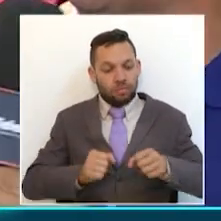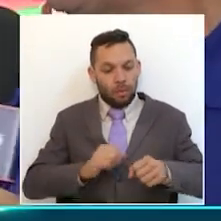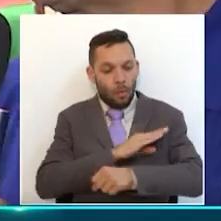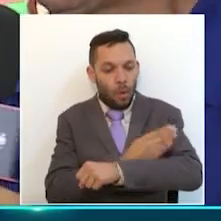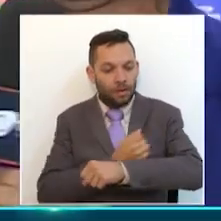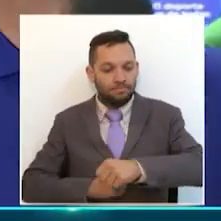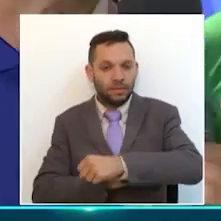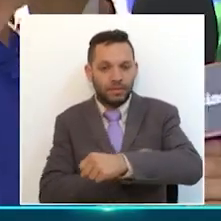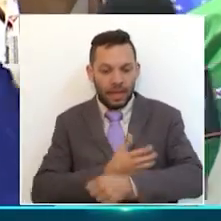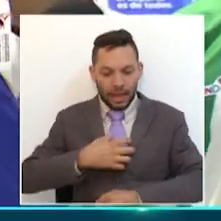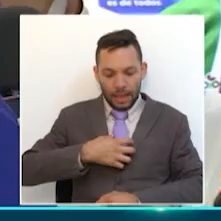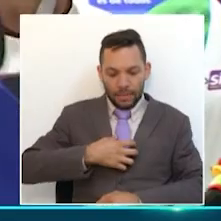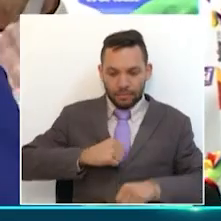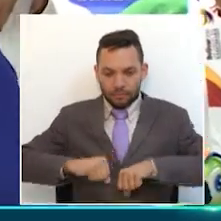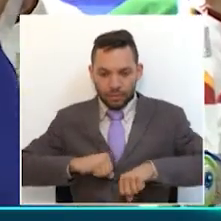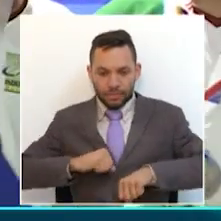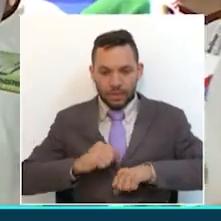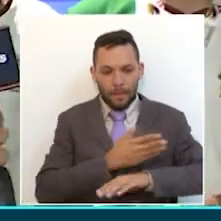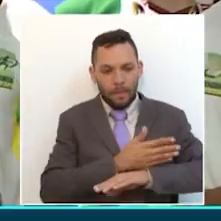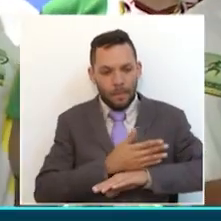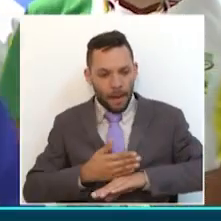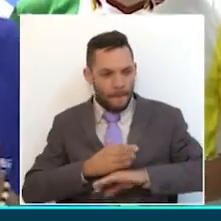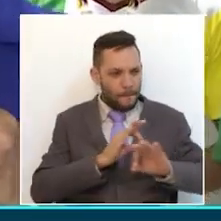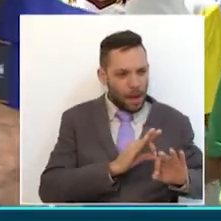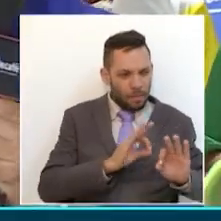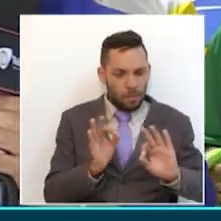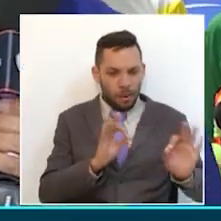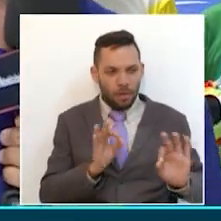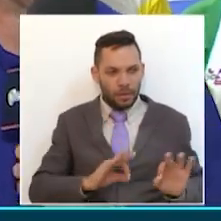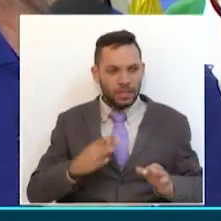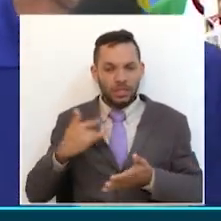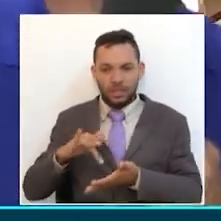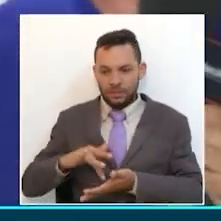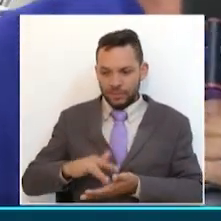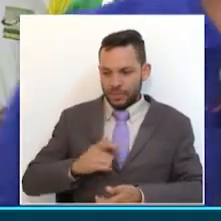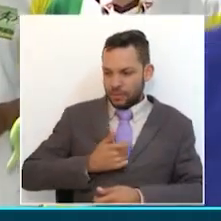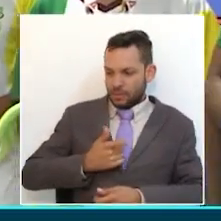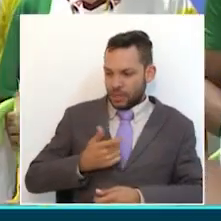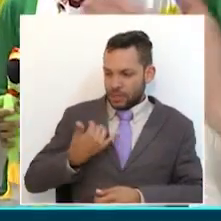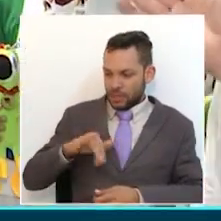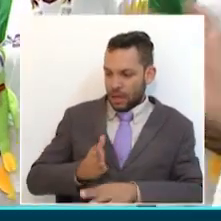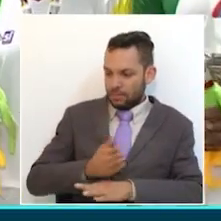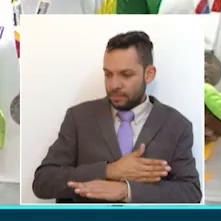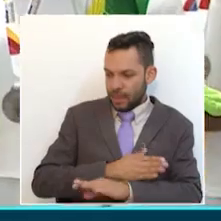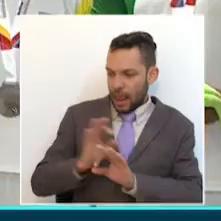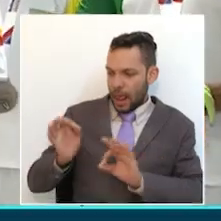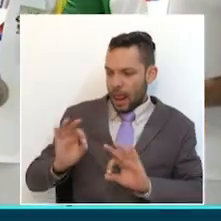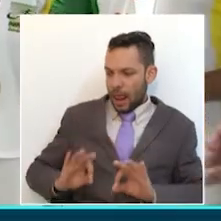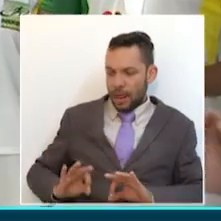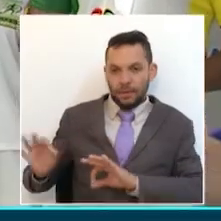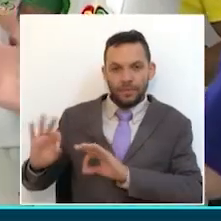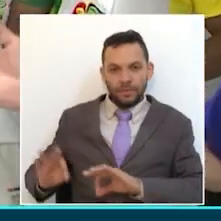así sea, lo mejor para ustedes, para sus dirigidos. Felicitaciones, aquí están los medallistas, me voy a retirar un poquito ya aquí a un costado.